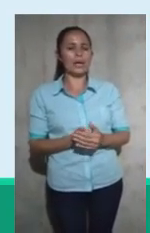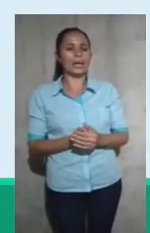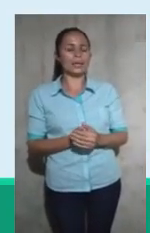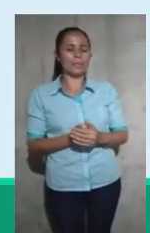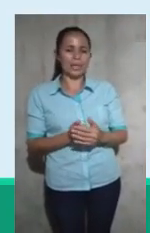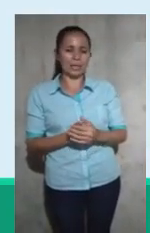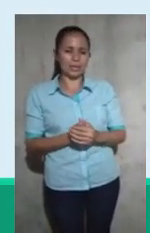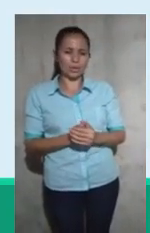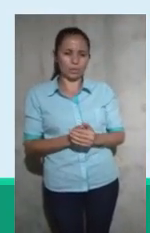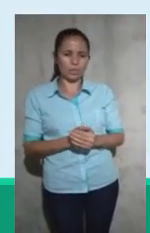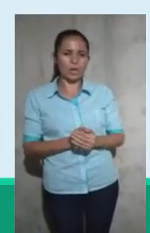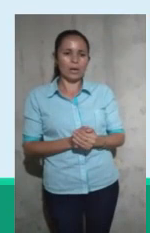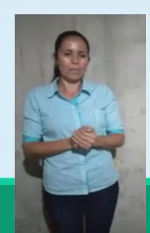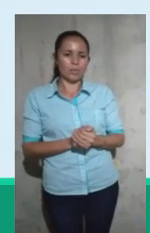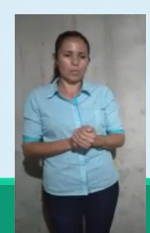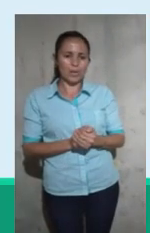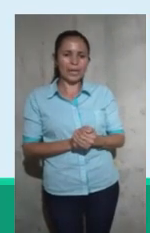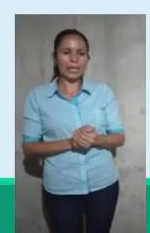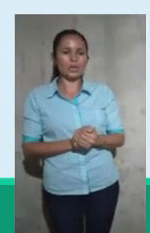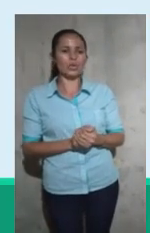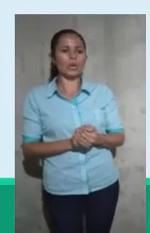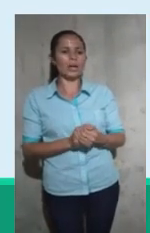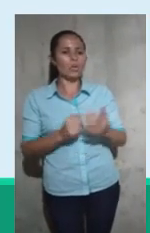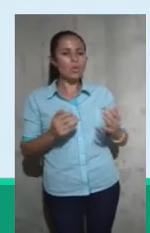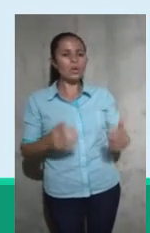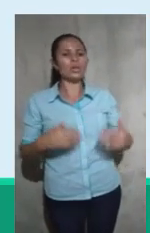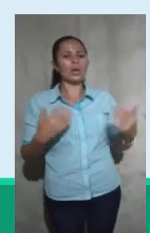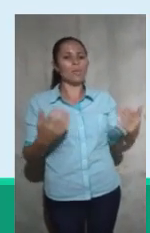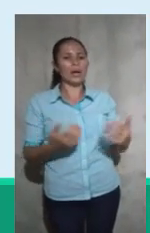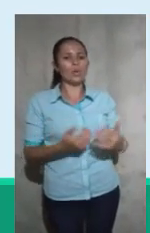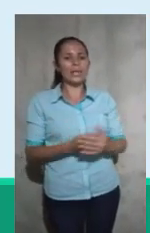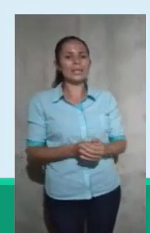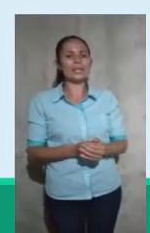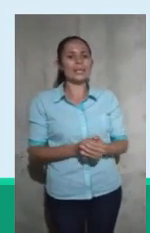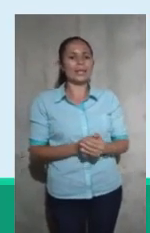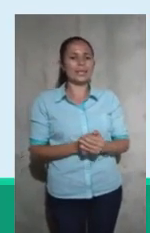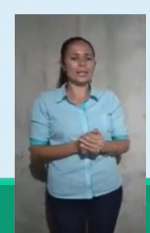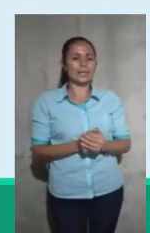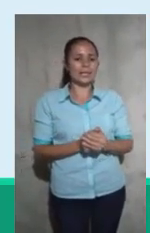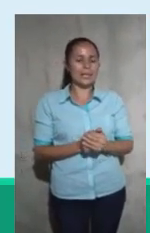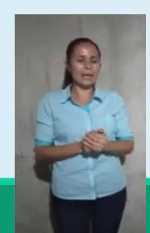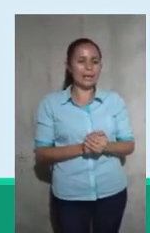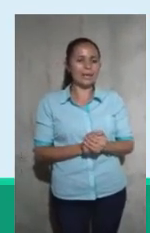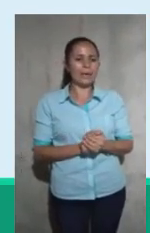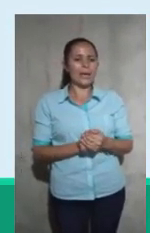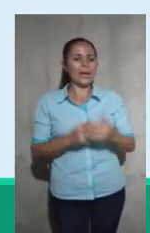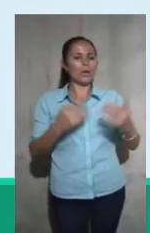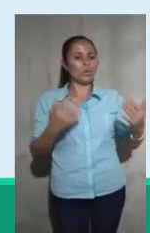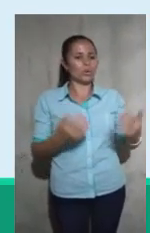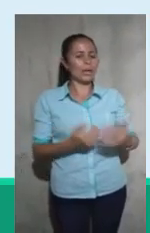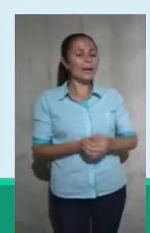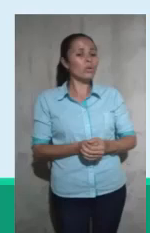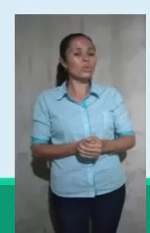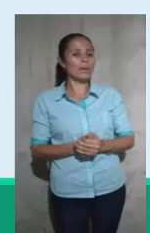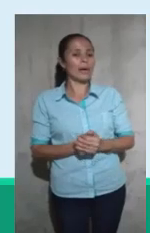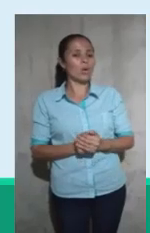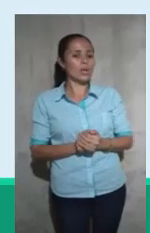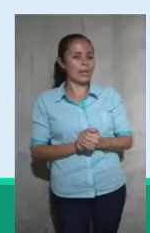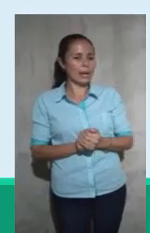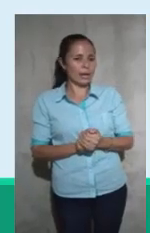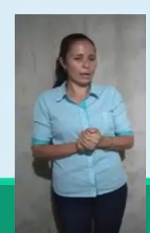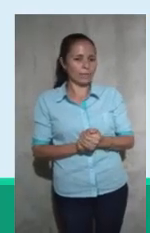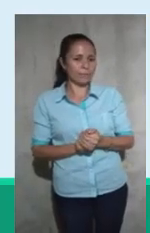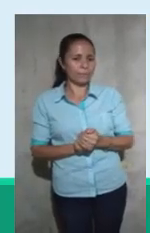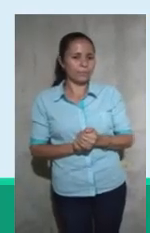y gratificación. Muy bien, esos son algunos de los valores que se quisiera encontrar en un